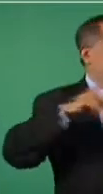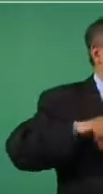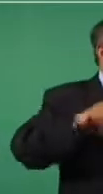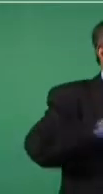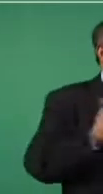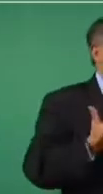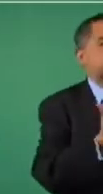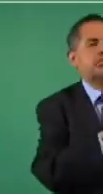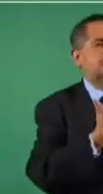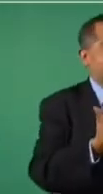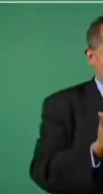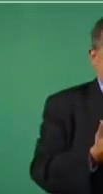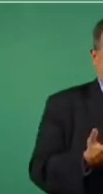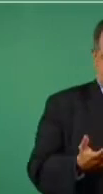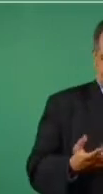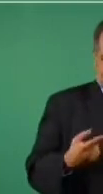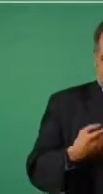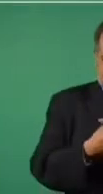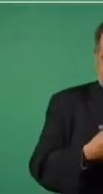o a otras actividades?